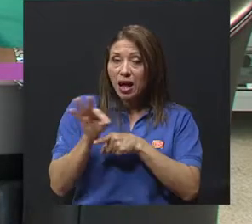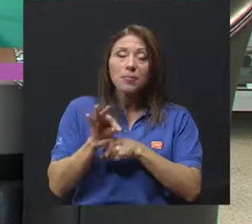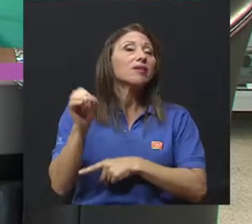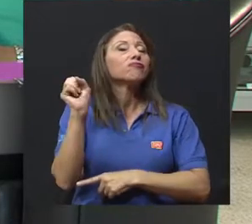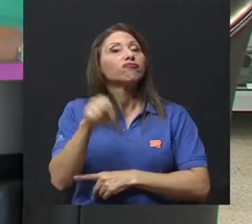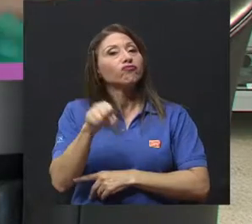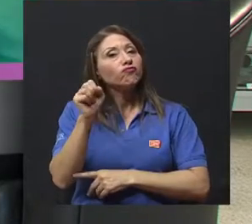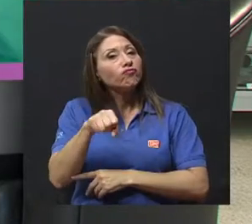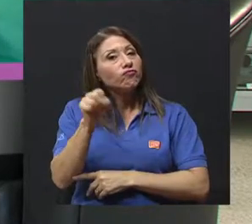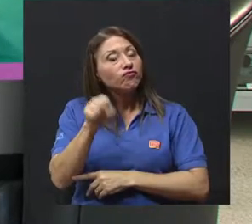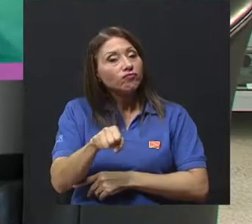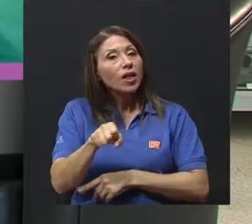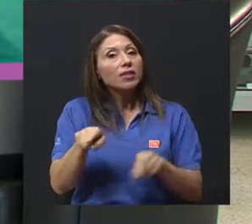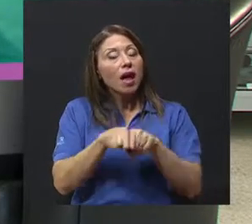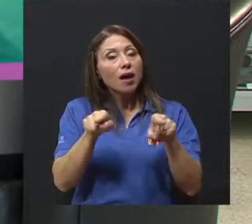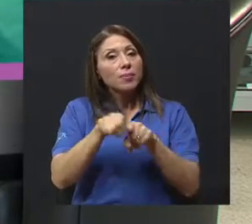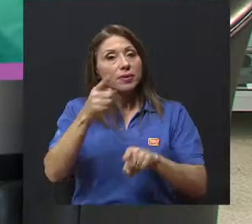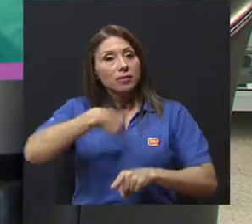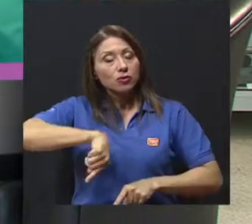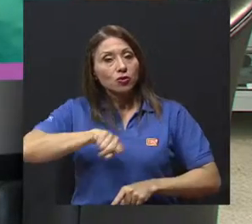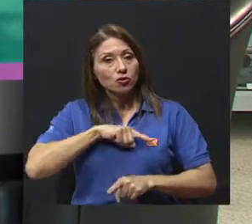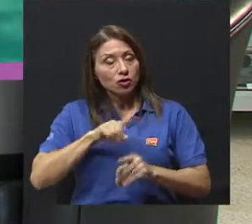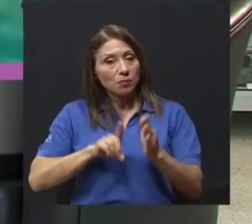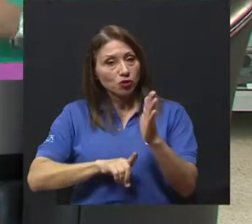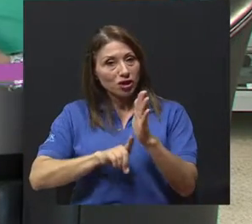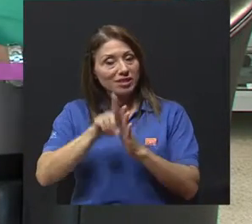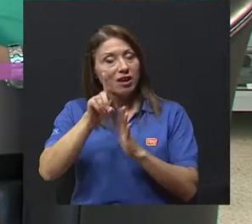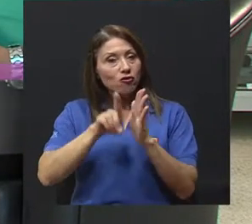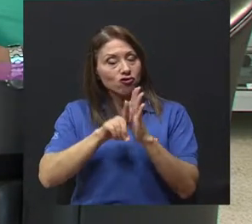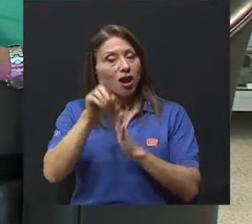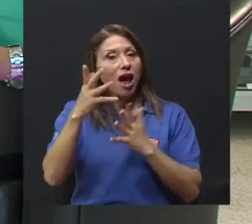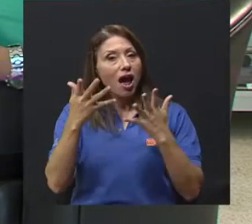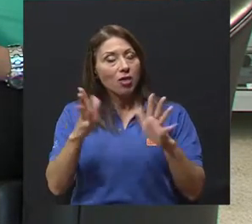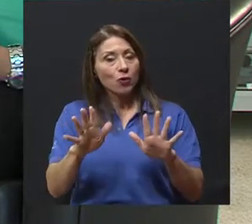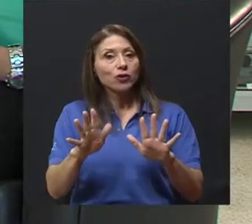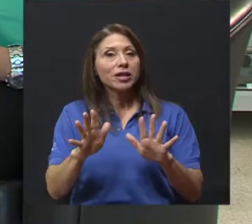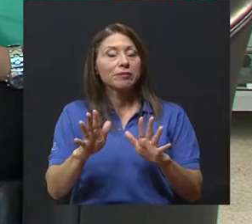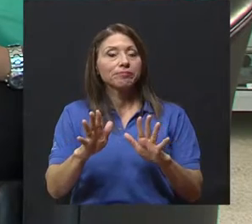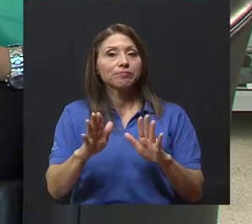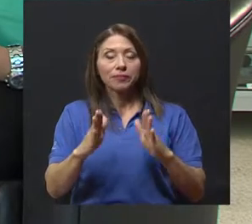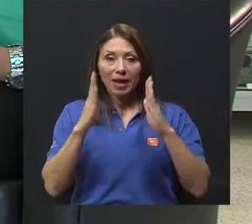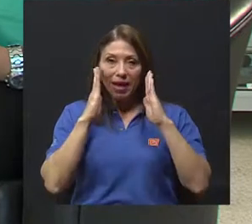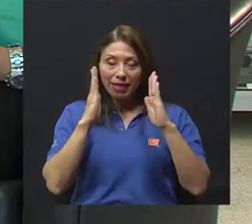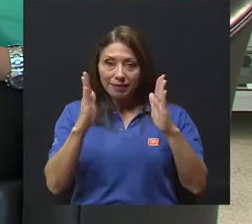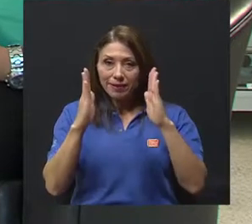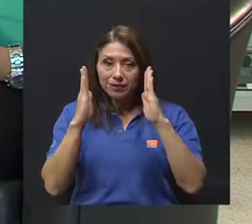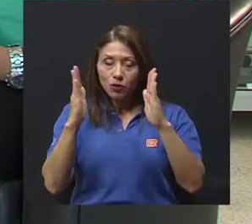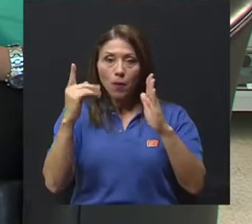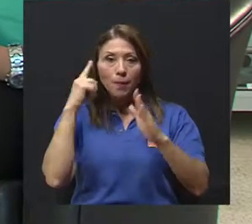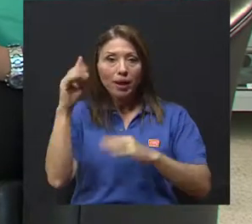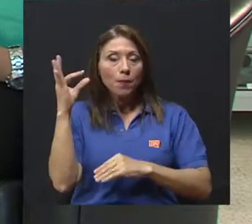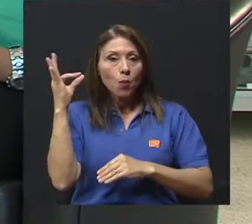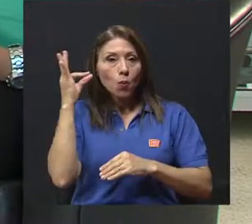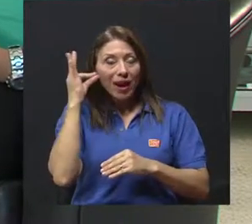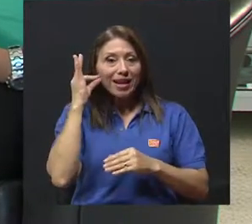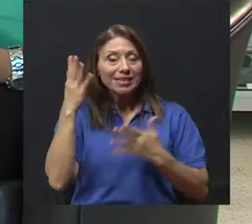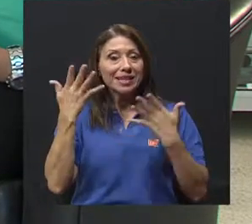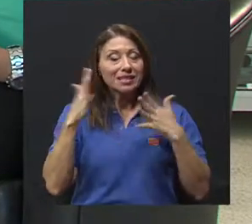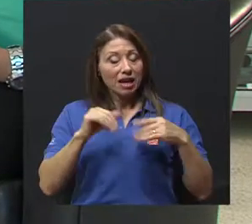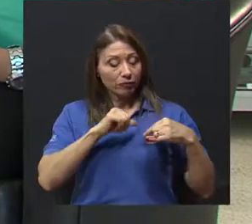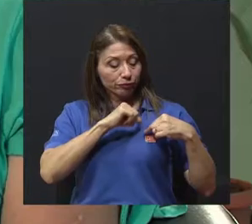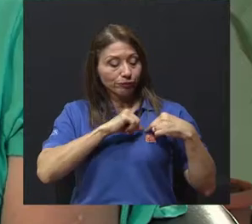sí inclusive hemos desarrollado planteado e intervención para mujeres mastectomizadas